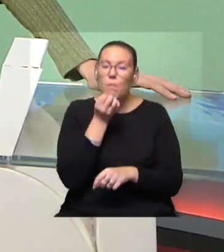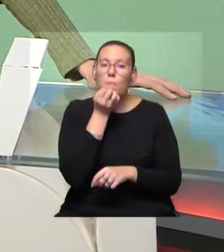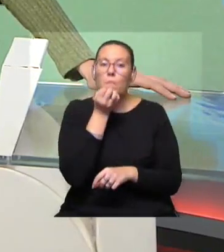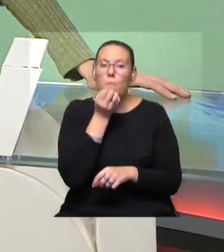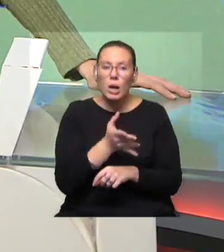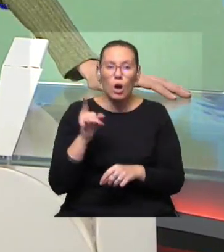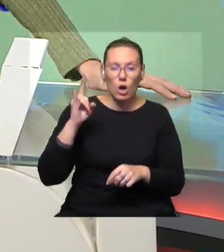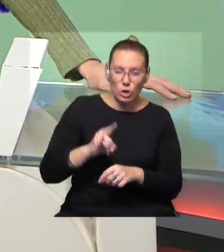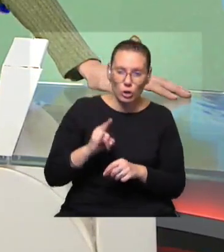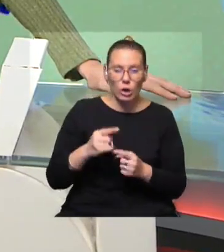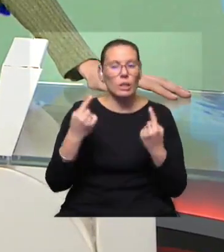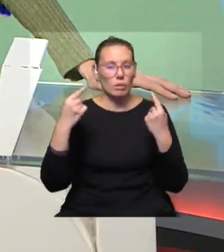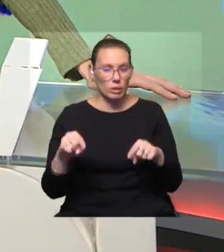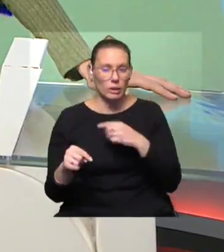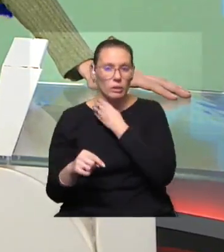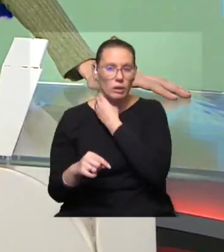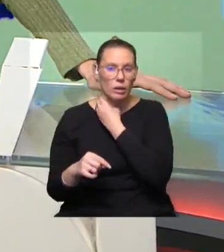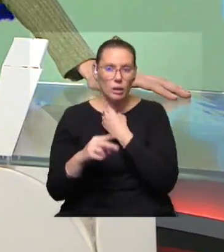rock alternativo